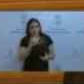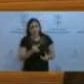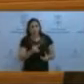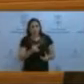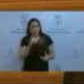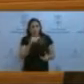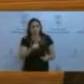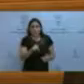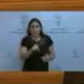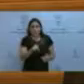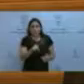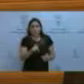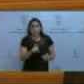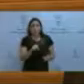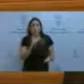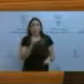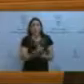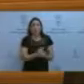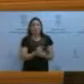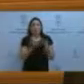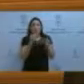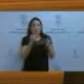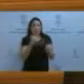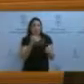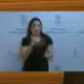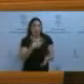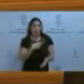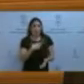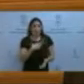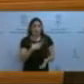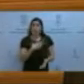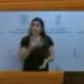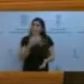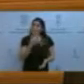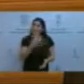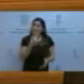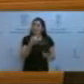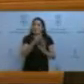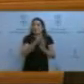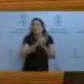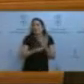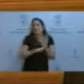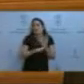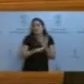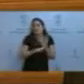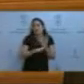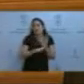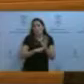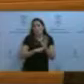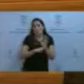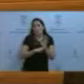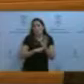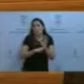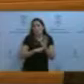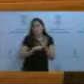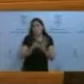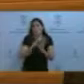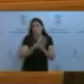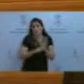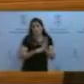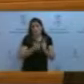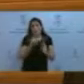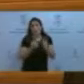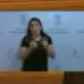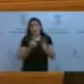día no se puede volver a repetir. Y, por supuesto, no cite como medidas que sí que se han tomado porque son